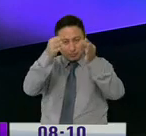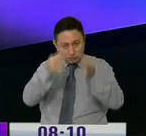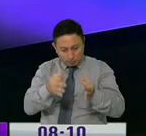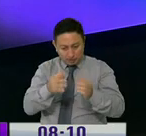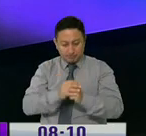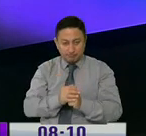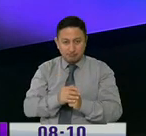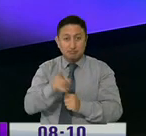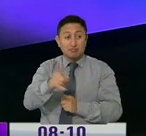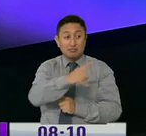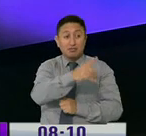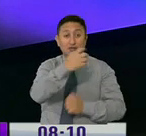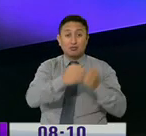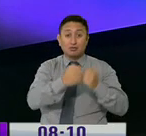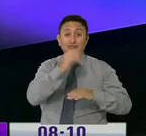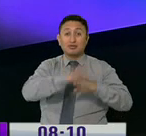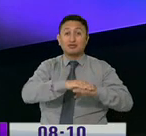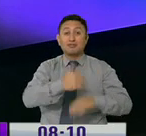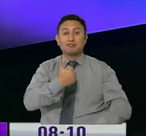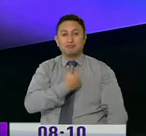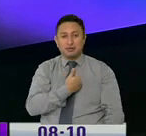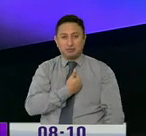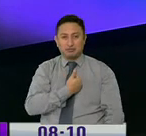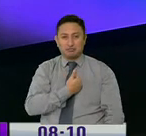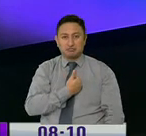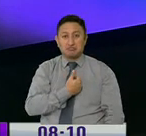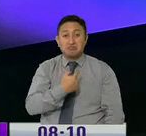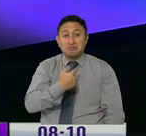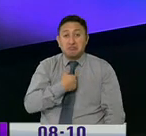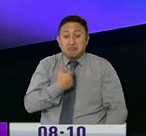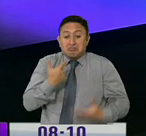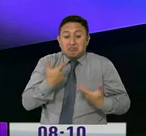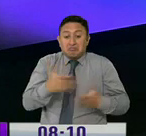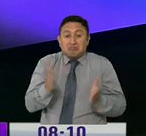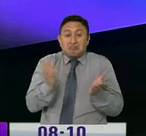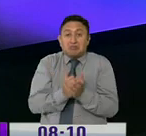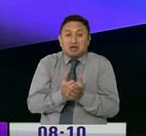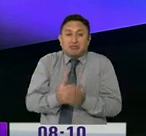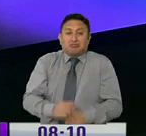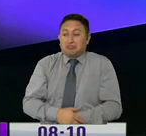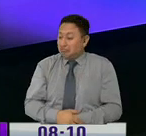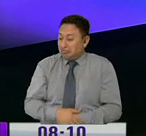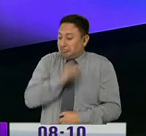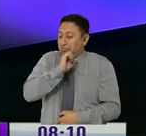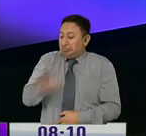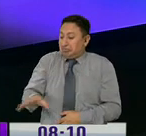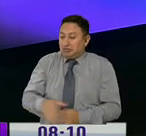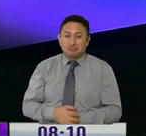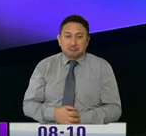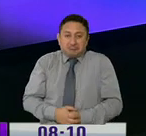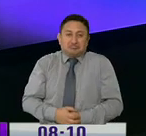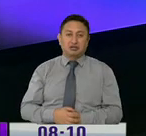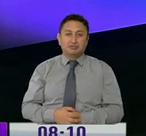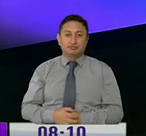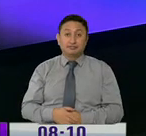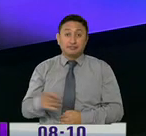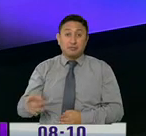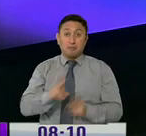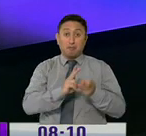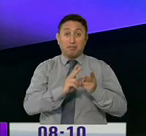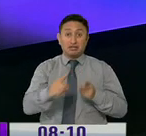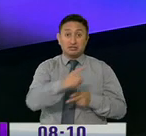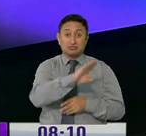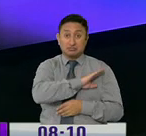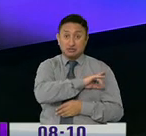Muchos de esos problemas los hacemos nosotros. Botamos basura donde nos da la soberana gana. Y muchos de los malos vecinos